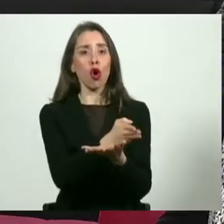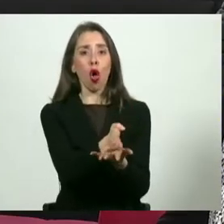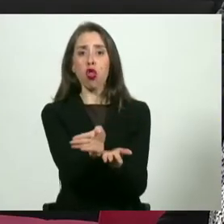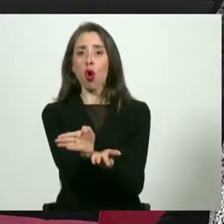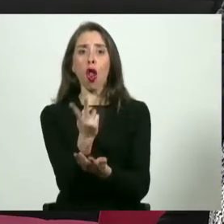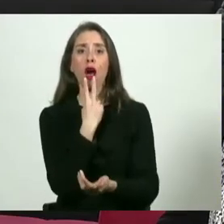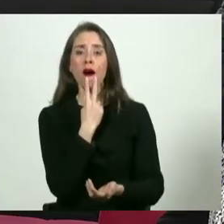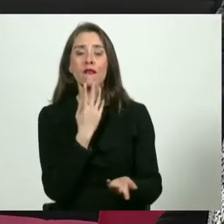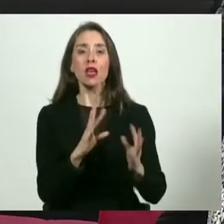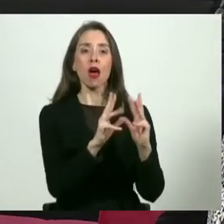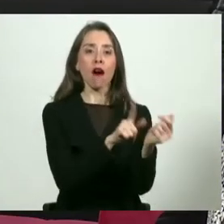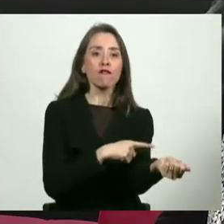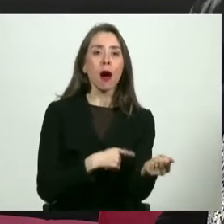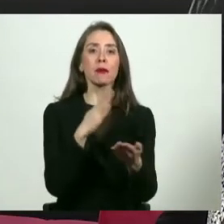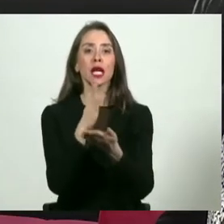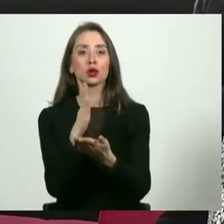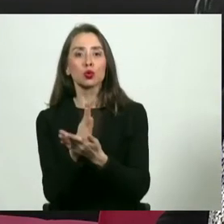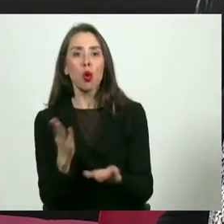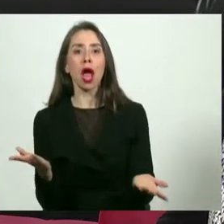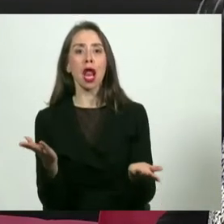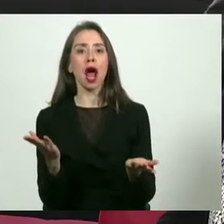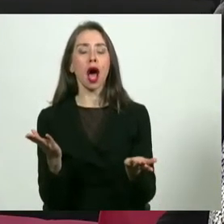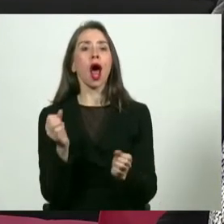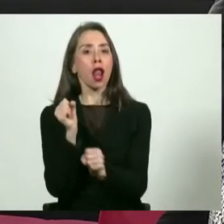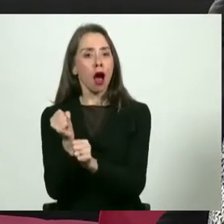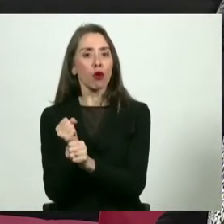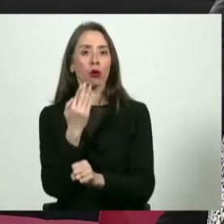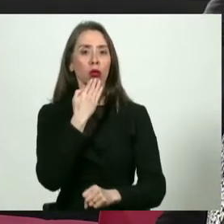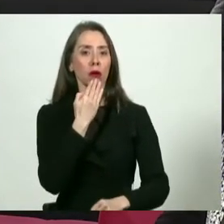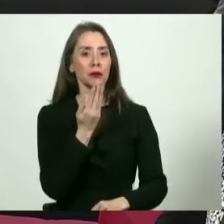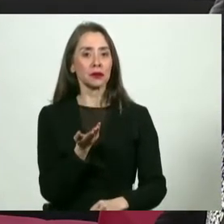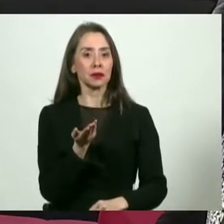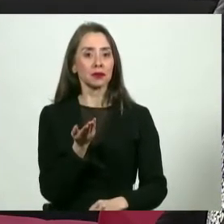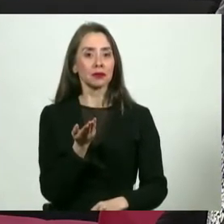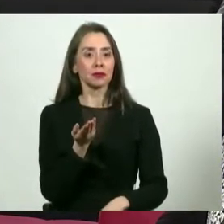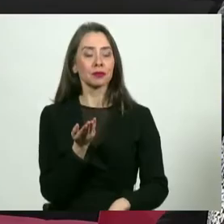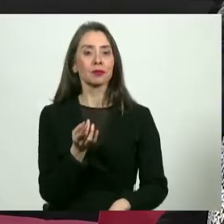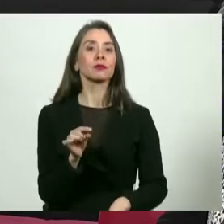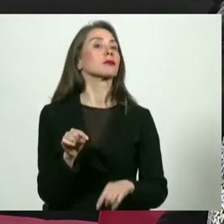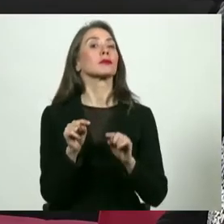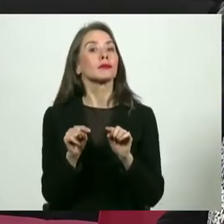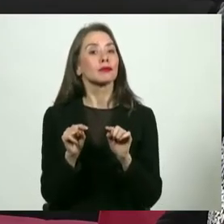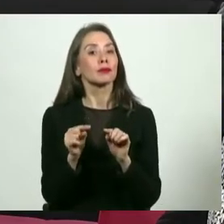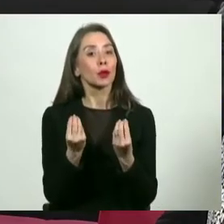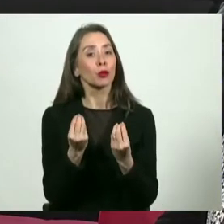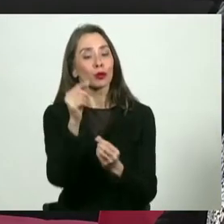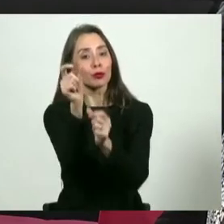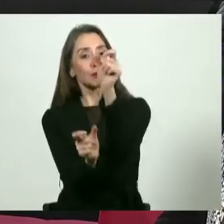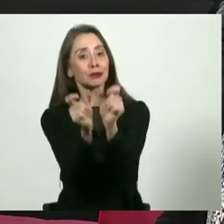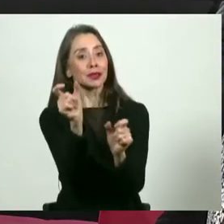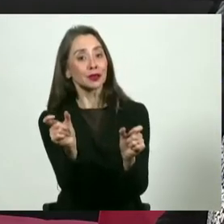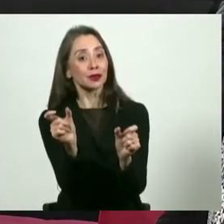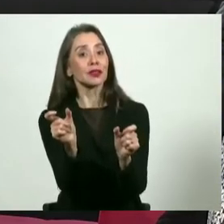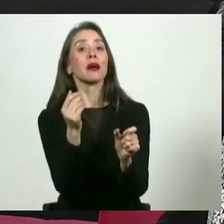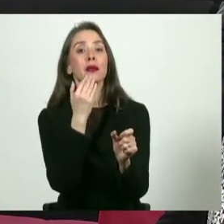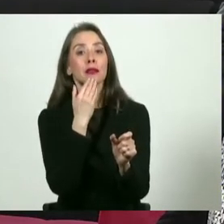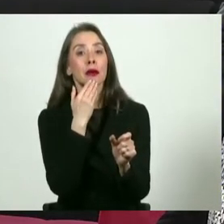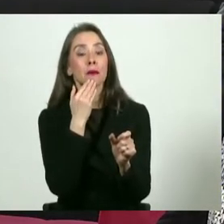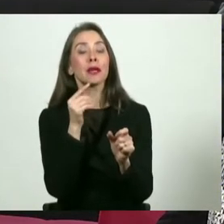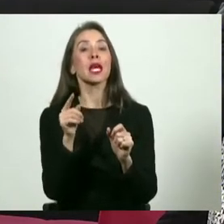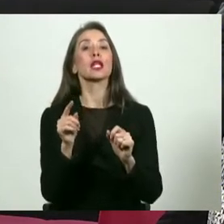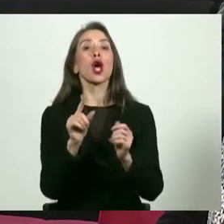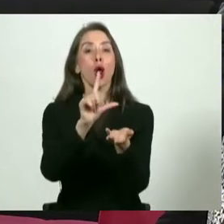la vida, ¿no es cierto?, familiar, escolar y por cierto laboral. Y creo que eso no solo es bueno para ellos, también es bueno para los lugares